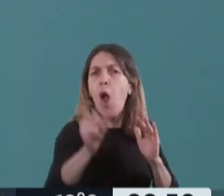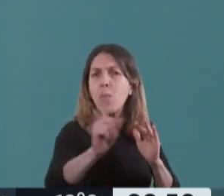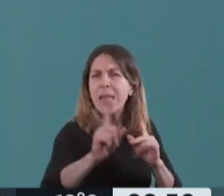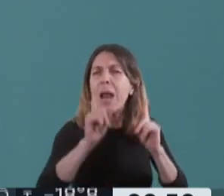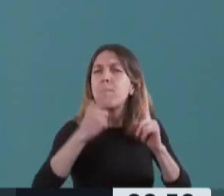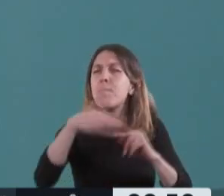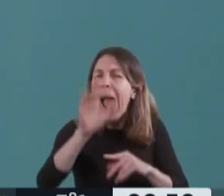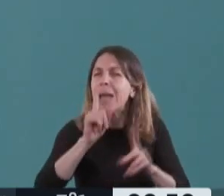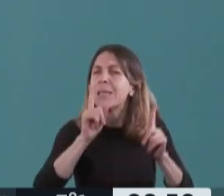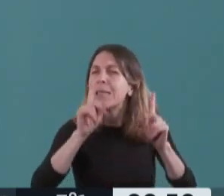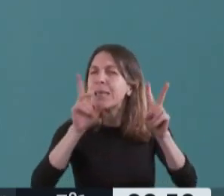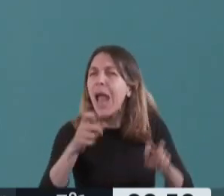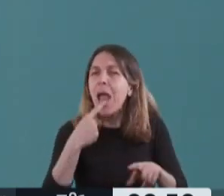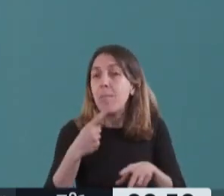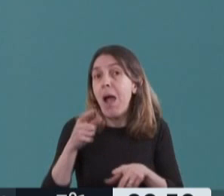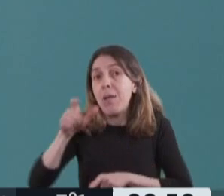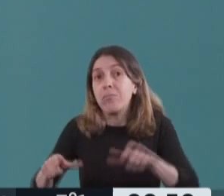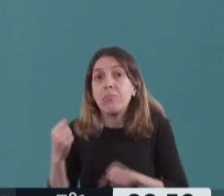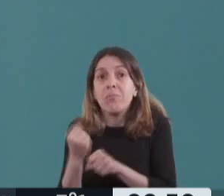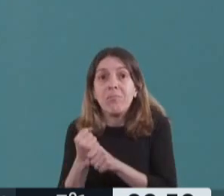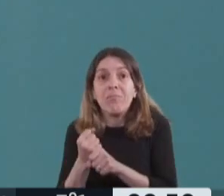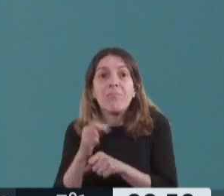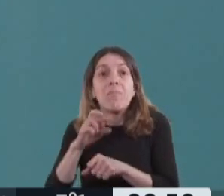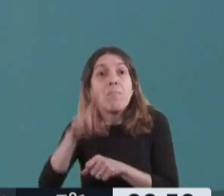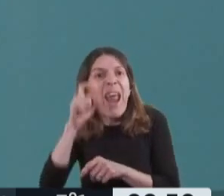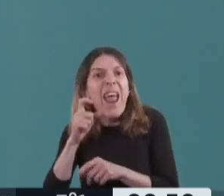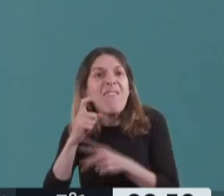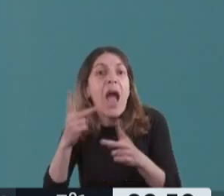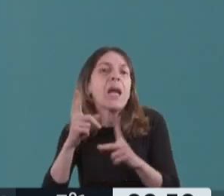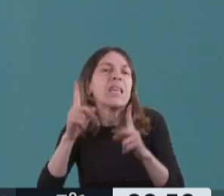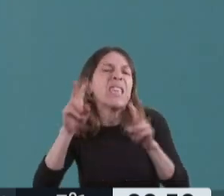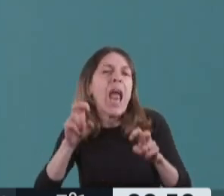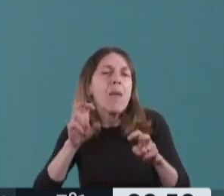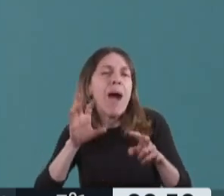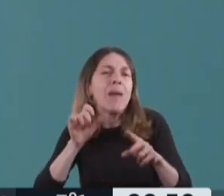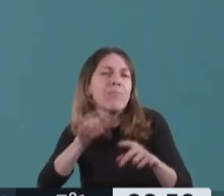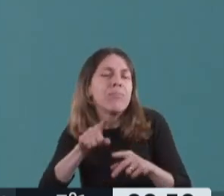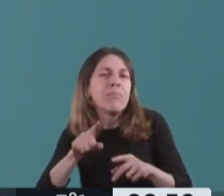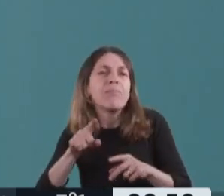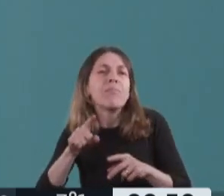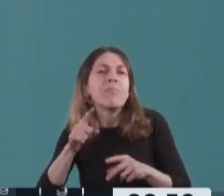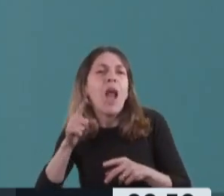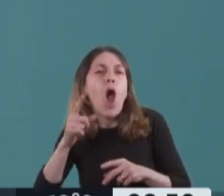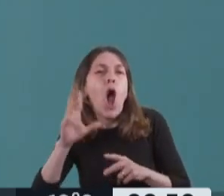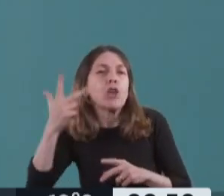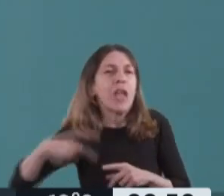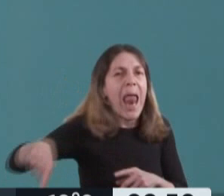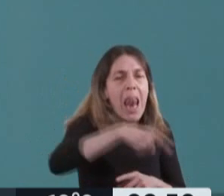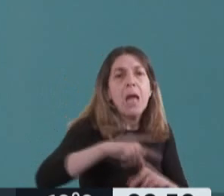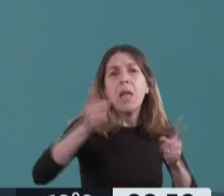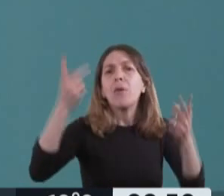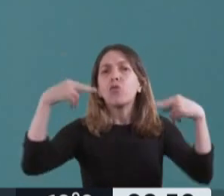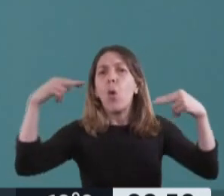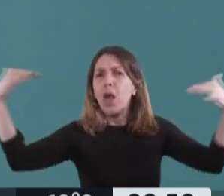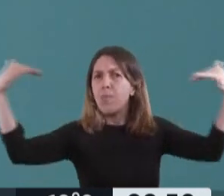que vamos a con los que trabajamos fuerte con el pre viaje que es el del hotelería y después lo que tiene que ver con el turismo receptivo también